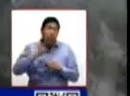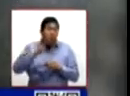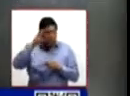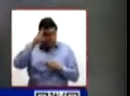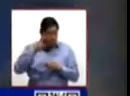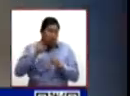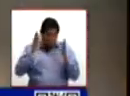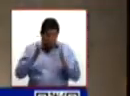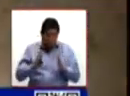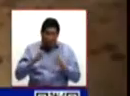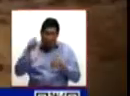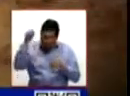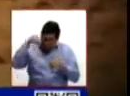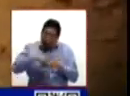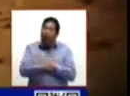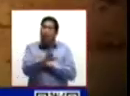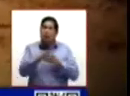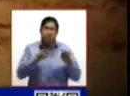serie operaría.